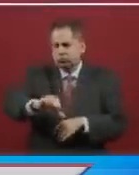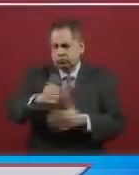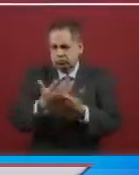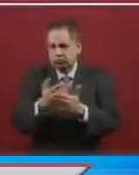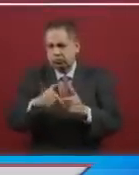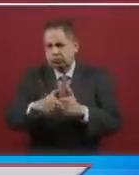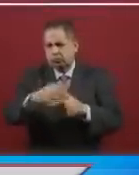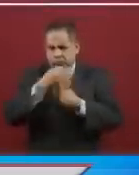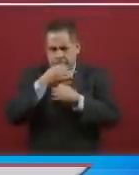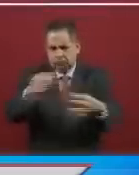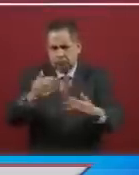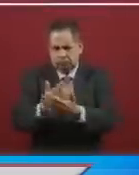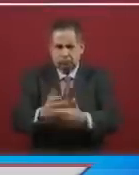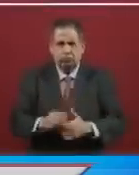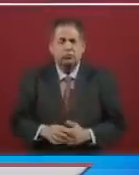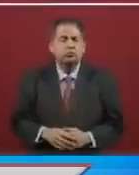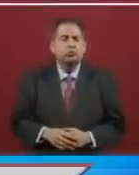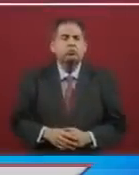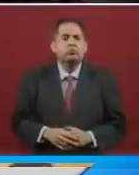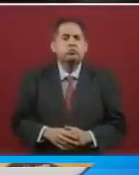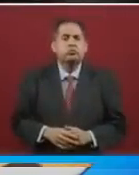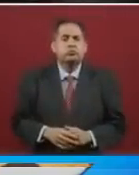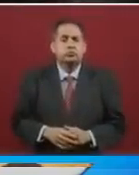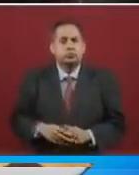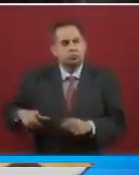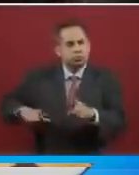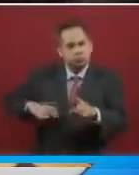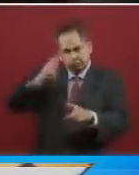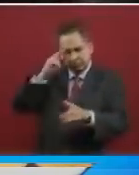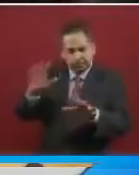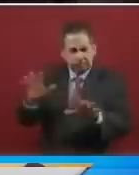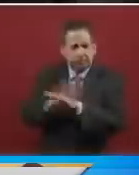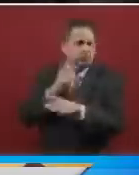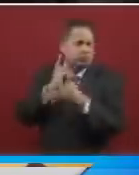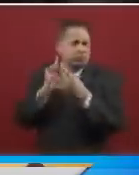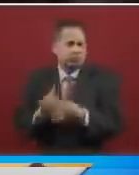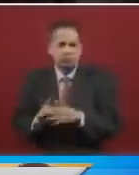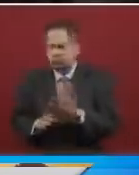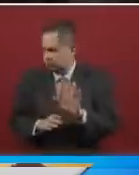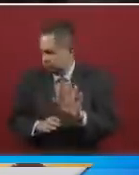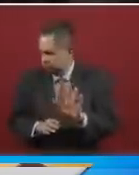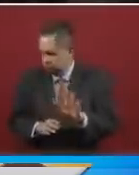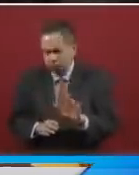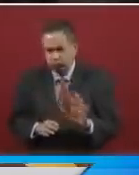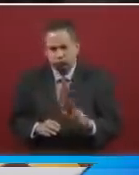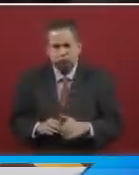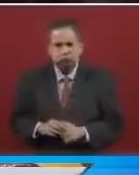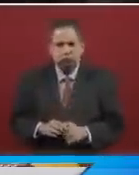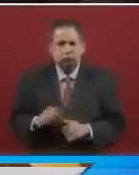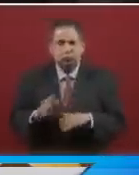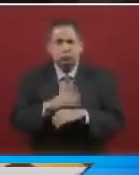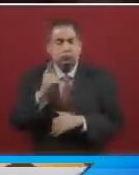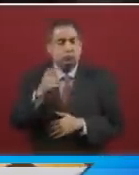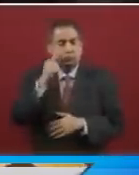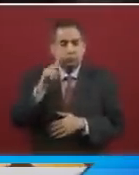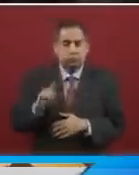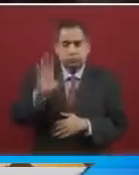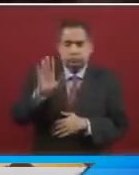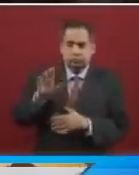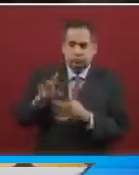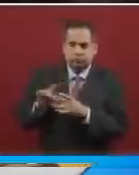de migración. ¿Pero ha cambiado el gobierno de México su política hacia esas caravanas de migrantes? Porque está...